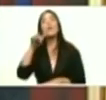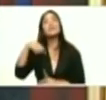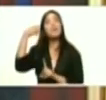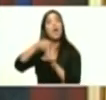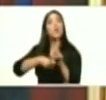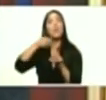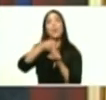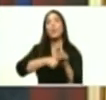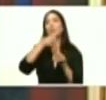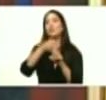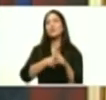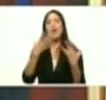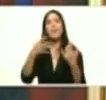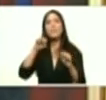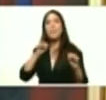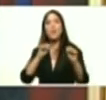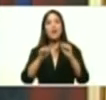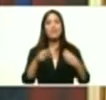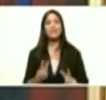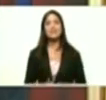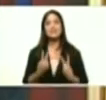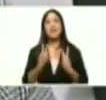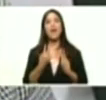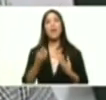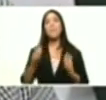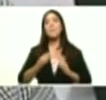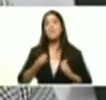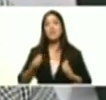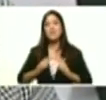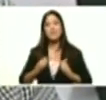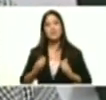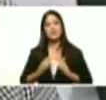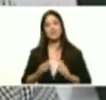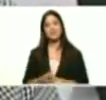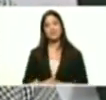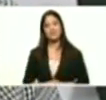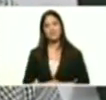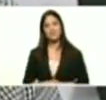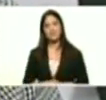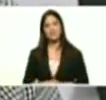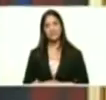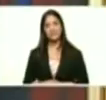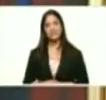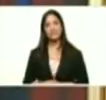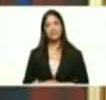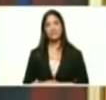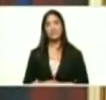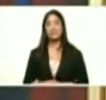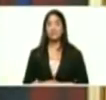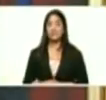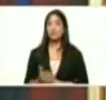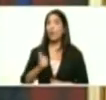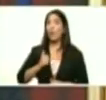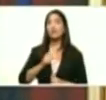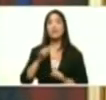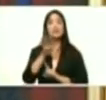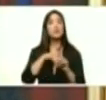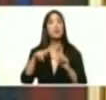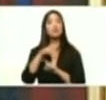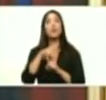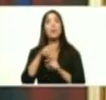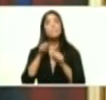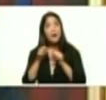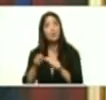lucha es por la defensa de la vida, por vivir, por vivir en el escenario que sea, porque viva la